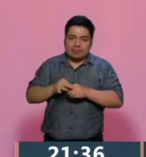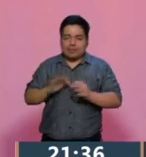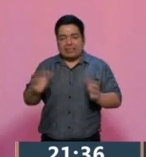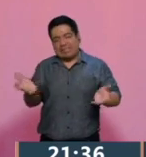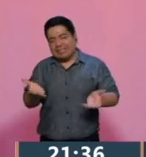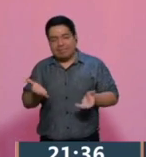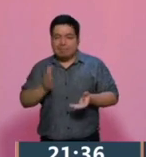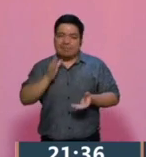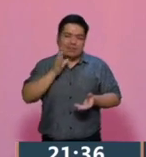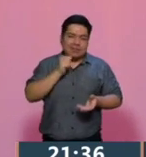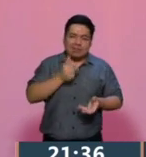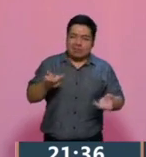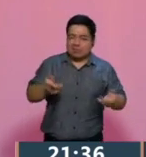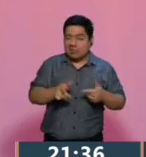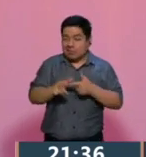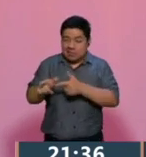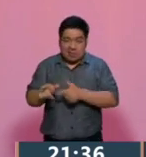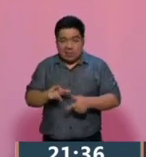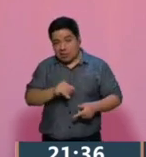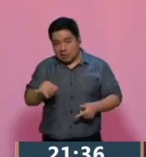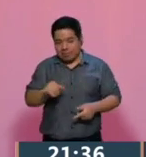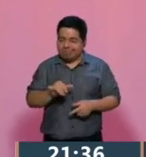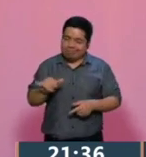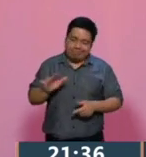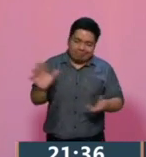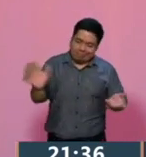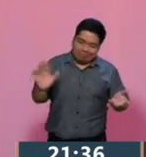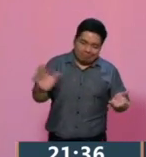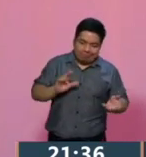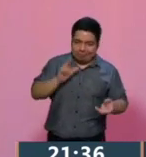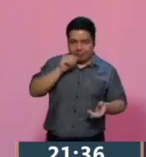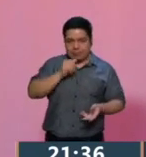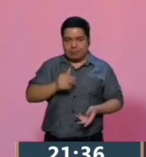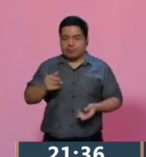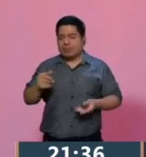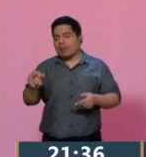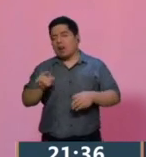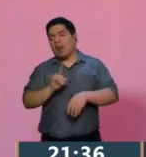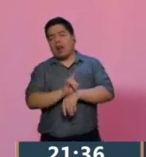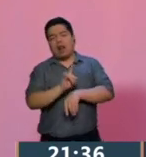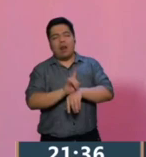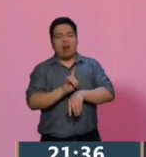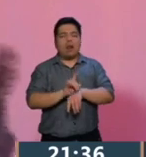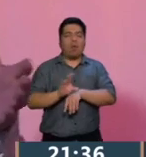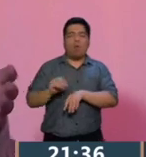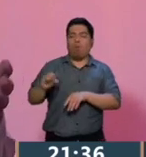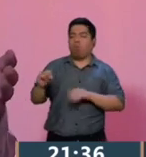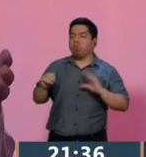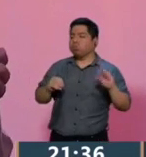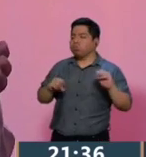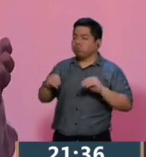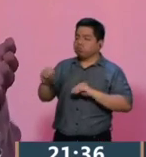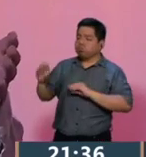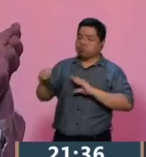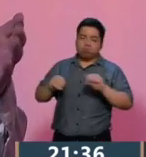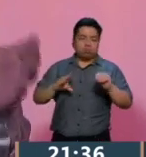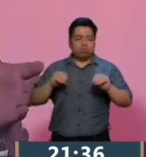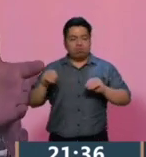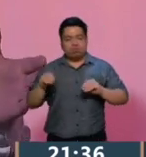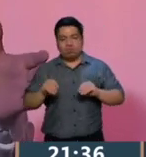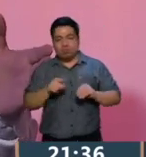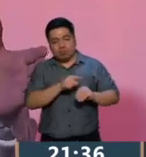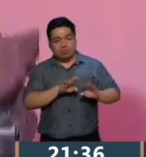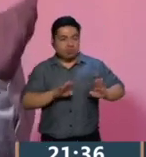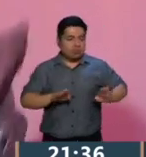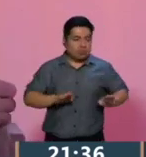campaña electoral, y eso ya no se puede sostener, eso ya no puede ser así. Toda esta especulación que se da, o sea, lo